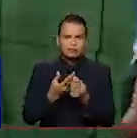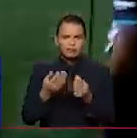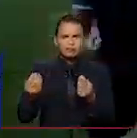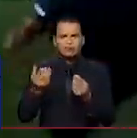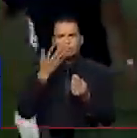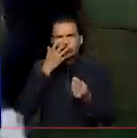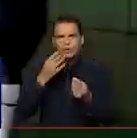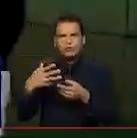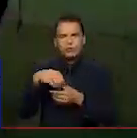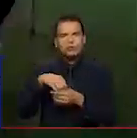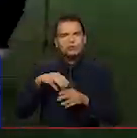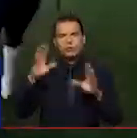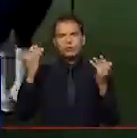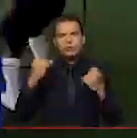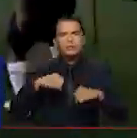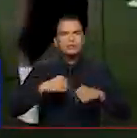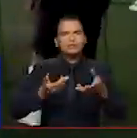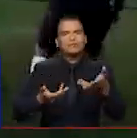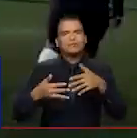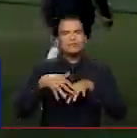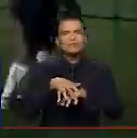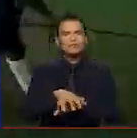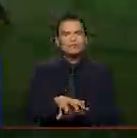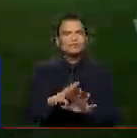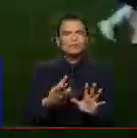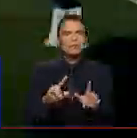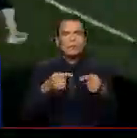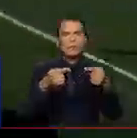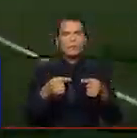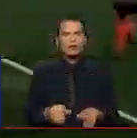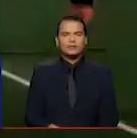a través del campeonato de fútbol Francia Márquez.